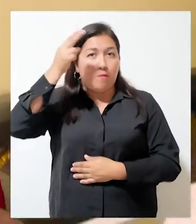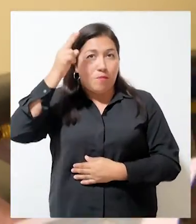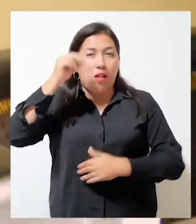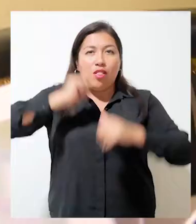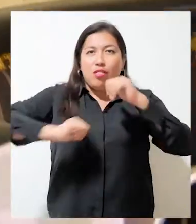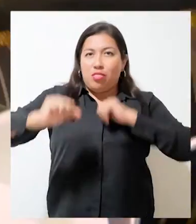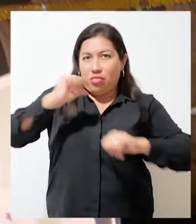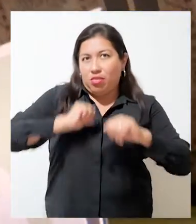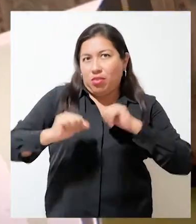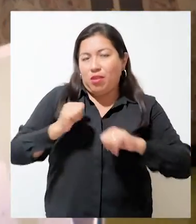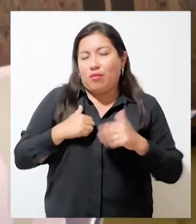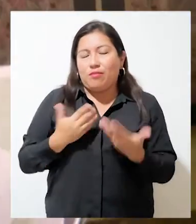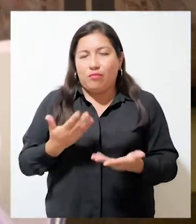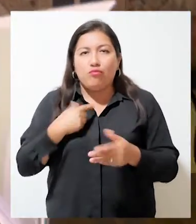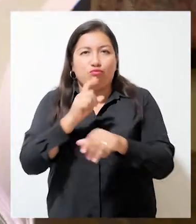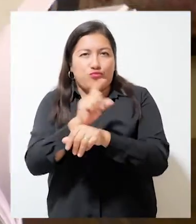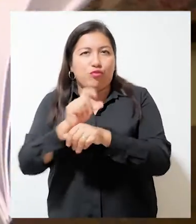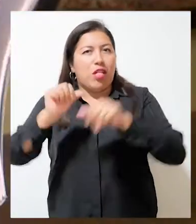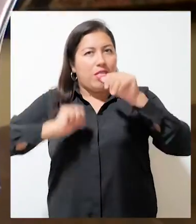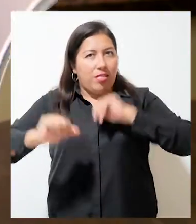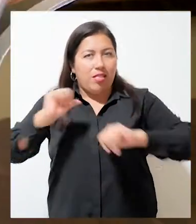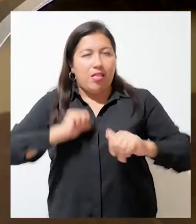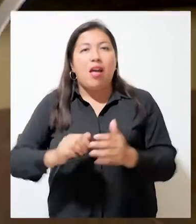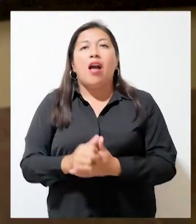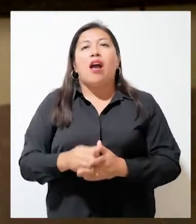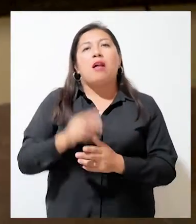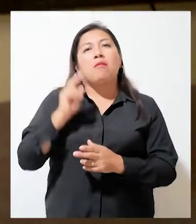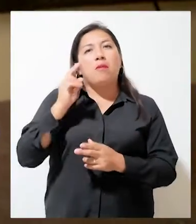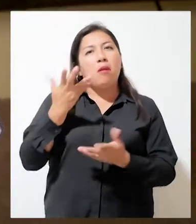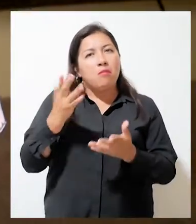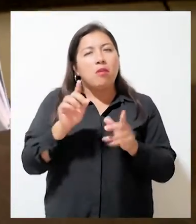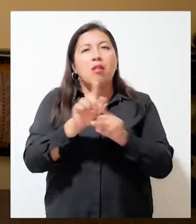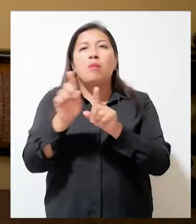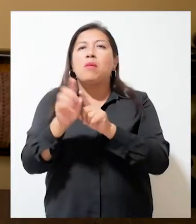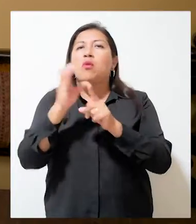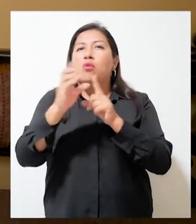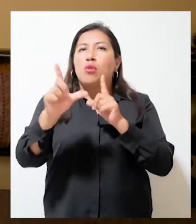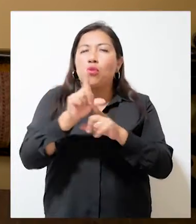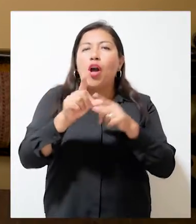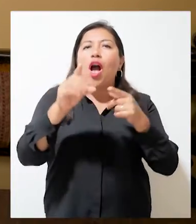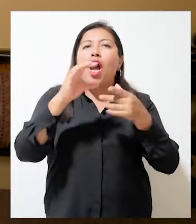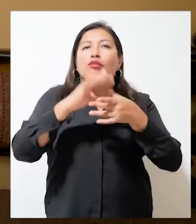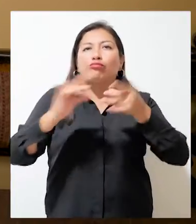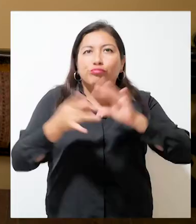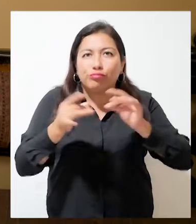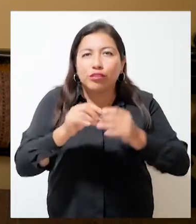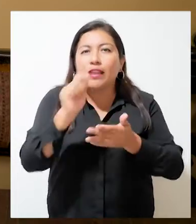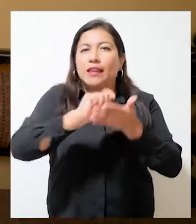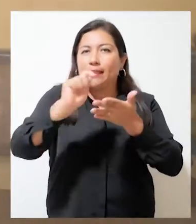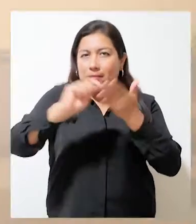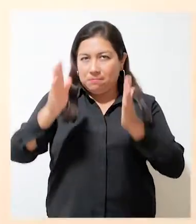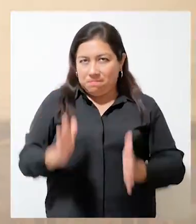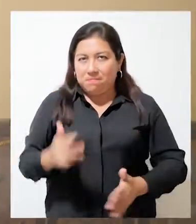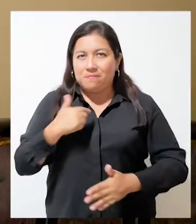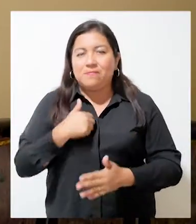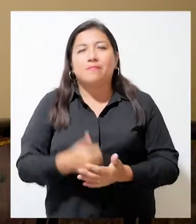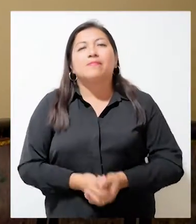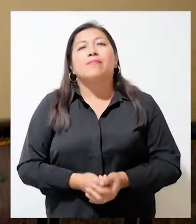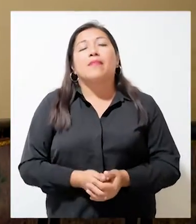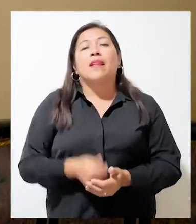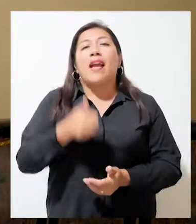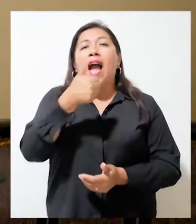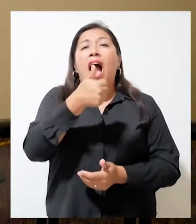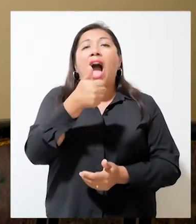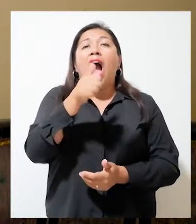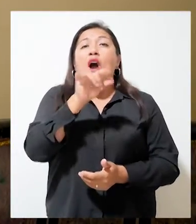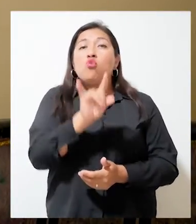teatral, soy maestra de teatro, gestora cultural, narradora oral y escritora.